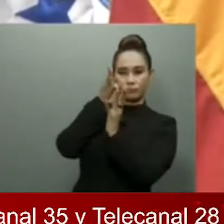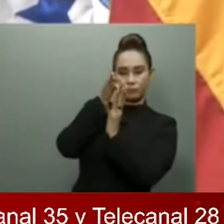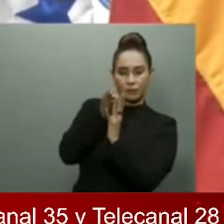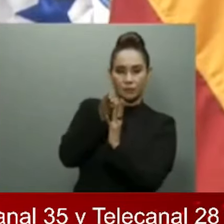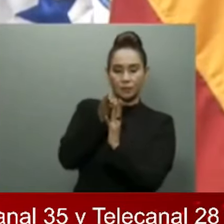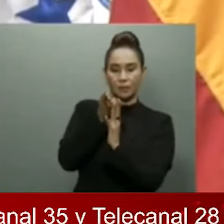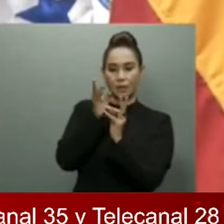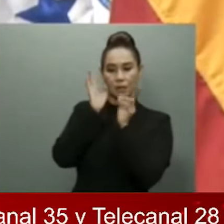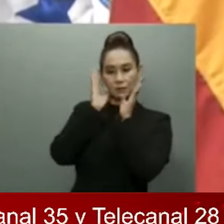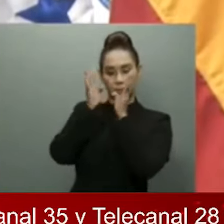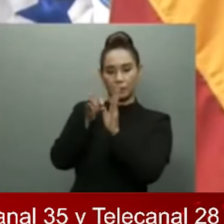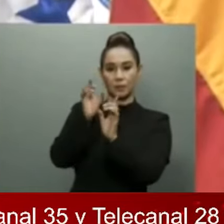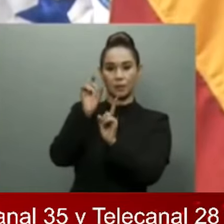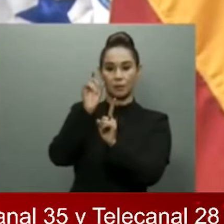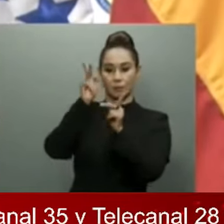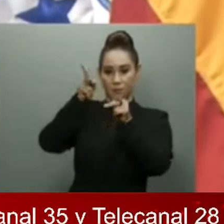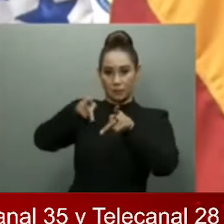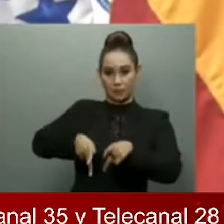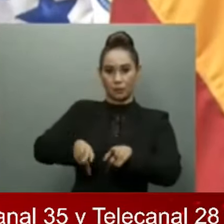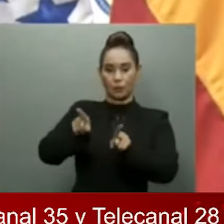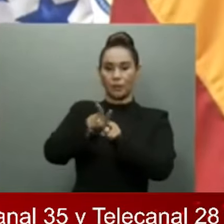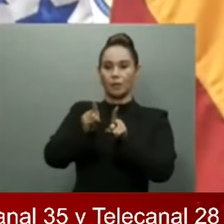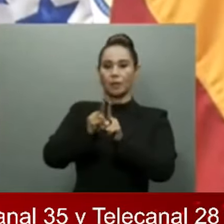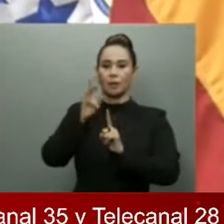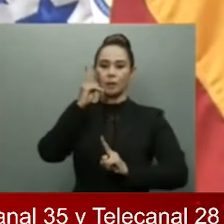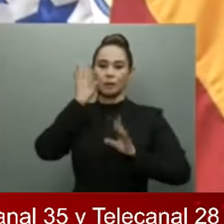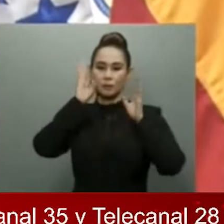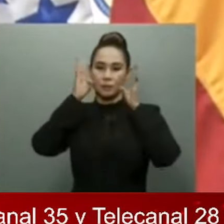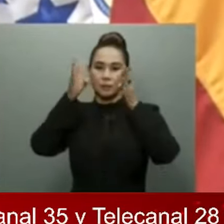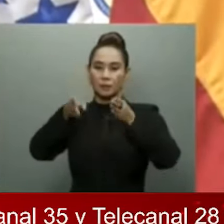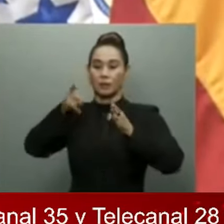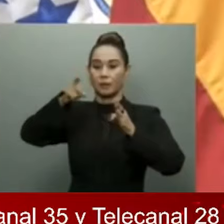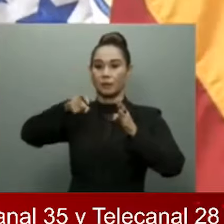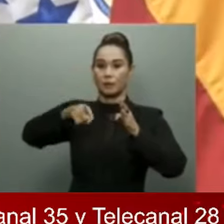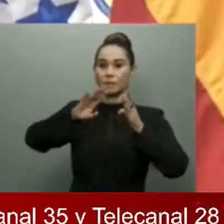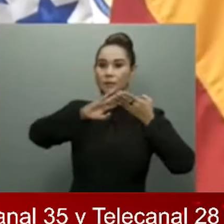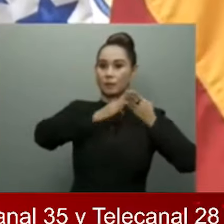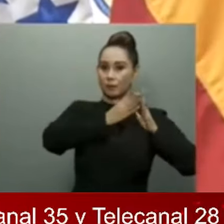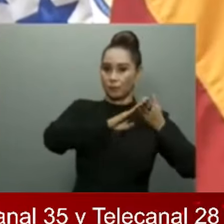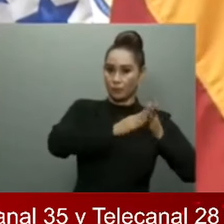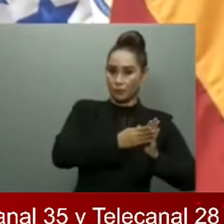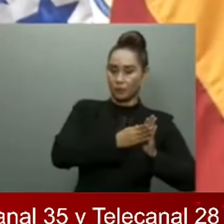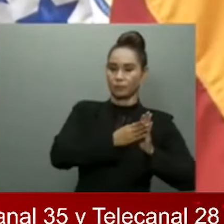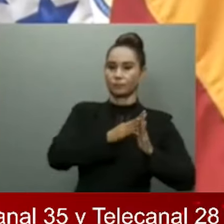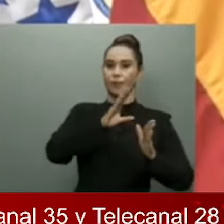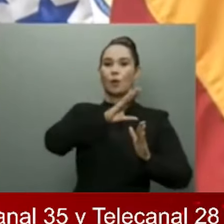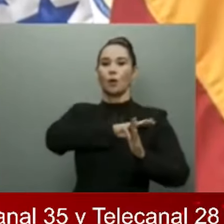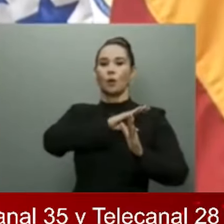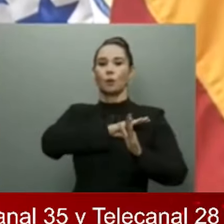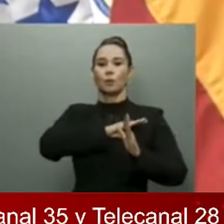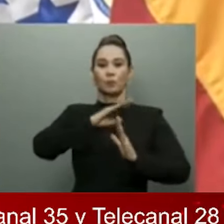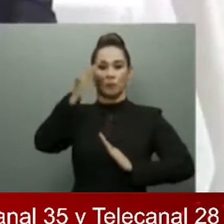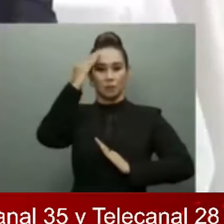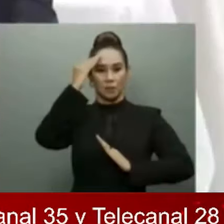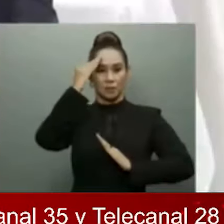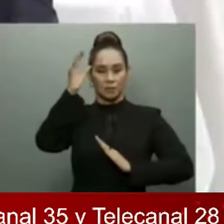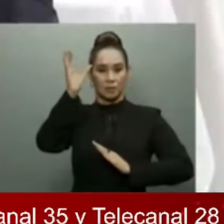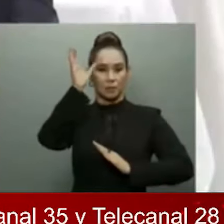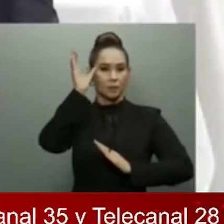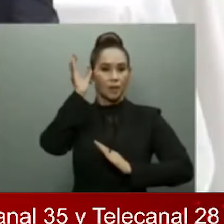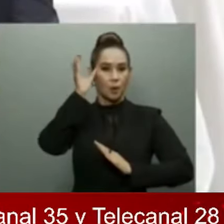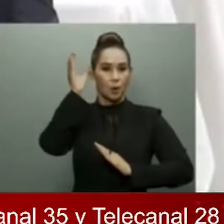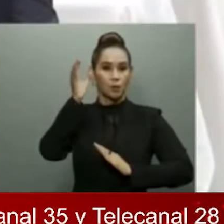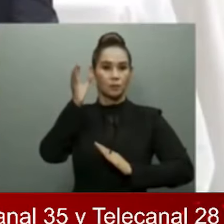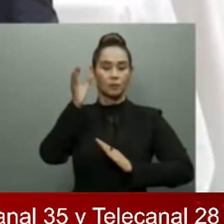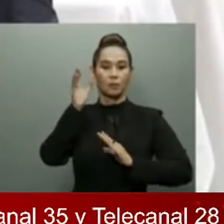en las necesidades de la comunidad. Una policía con gestión eficiente de la información, el conocimiento y